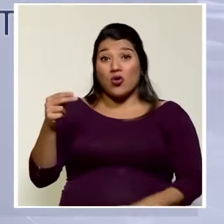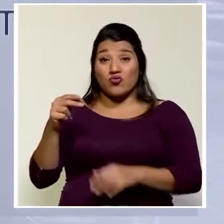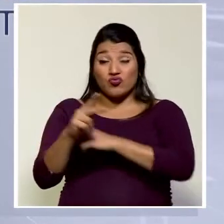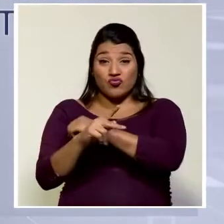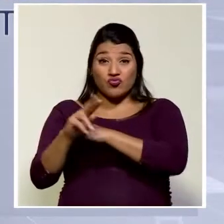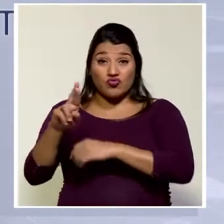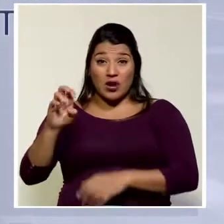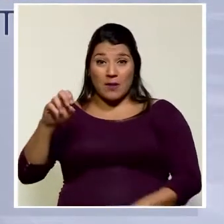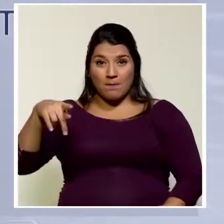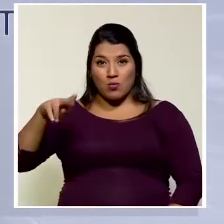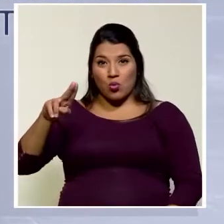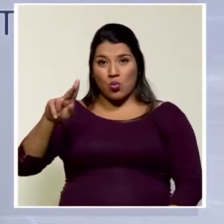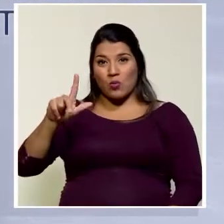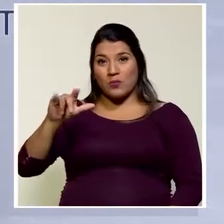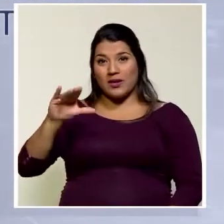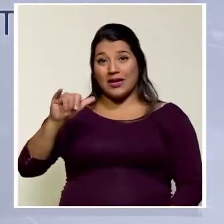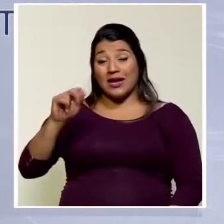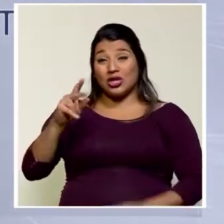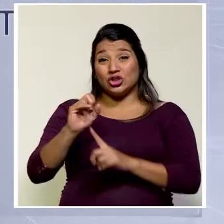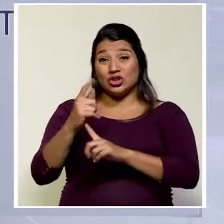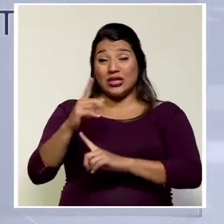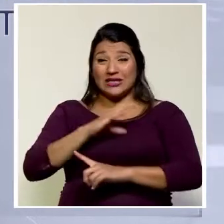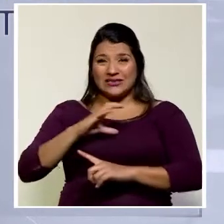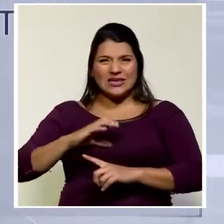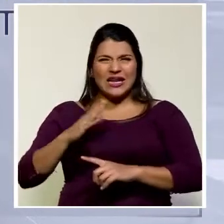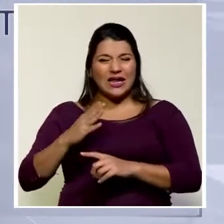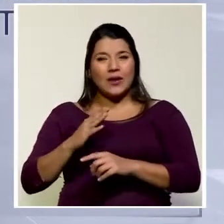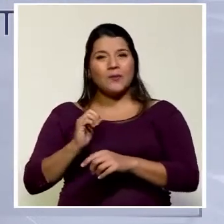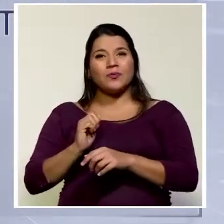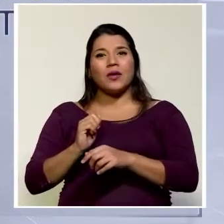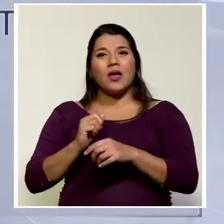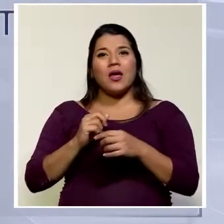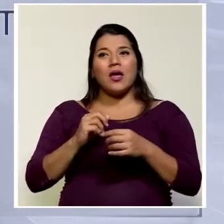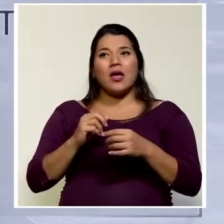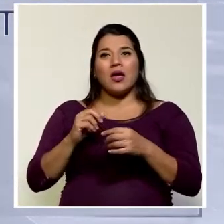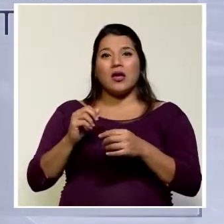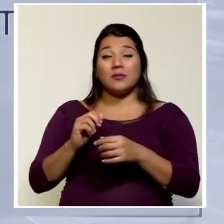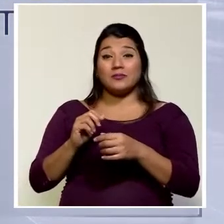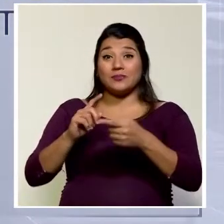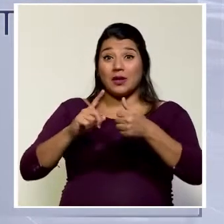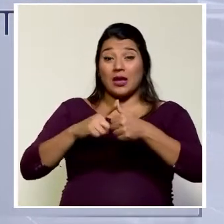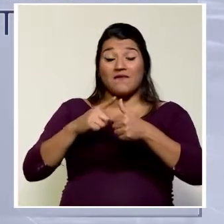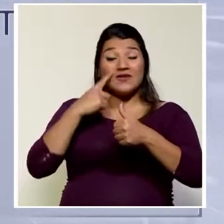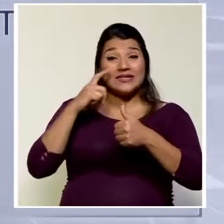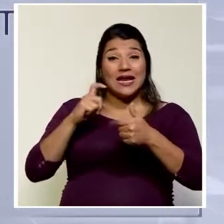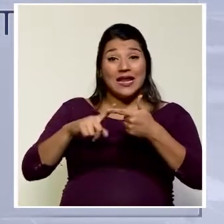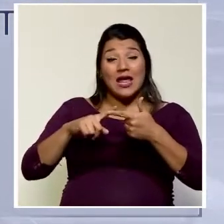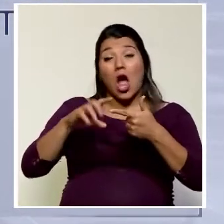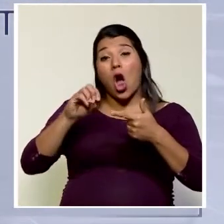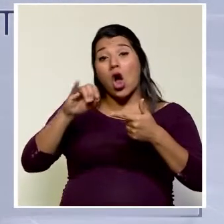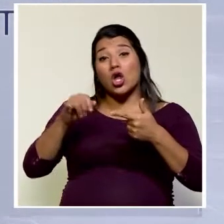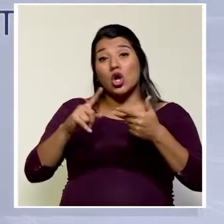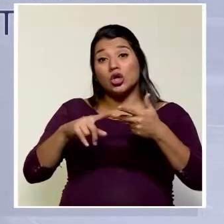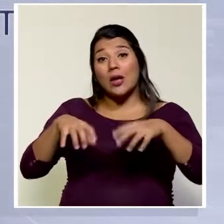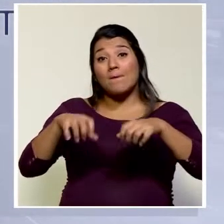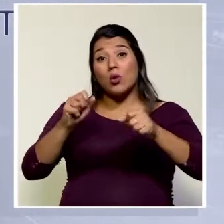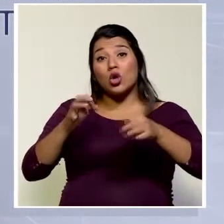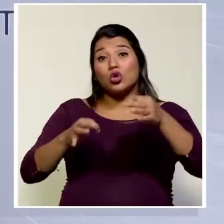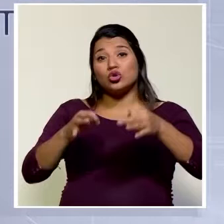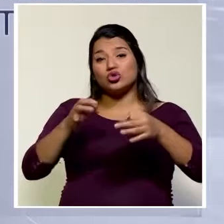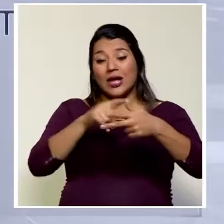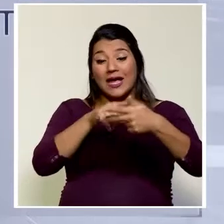la Fiscalía y al OIJ y al Poder Judicial bajo control del